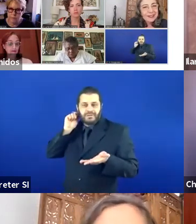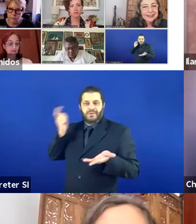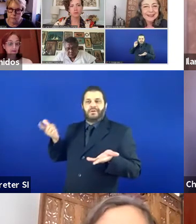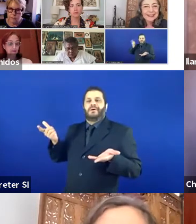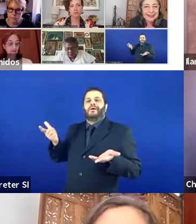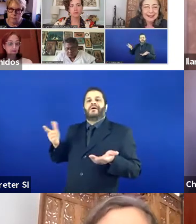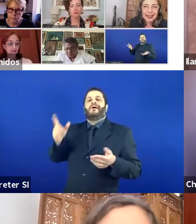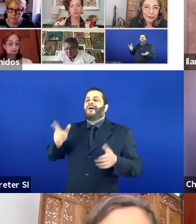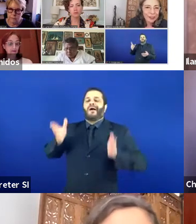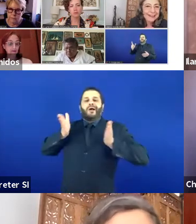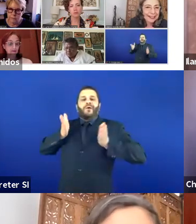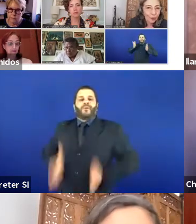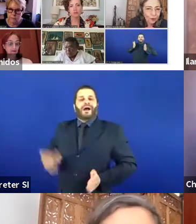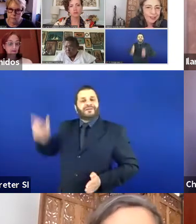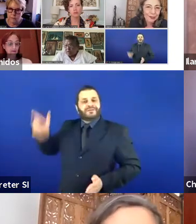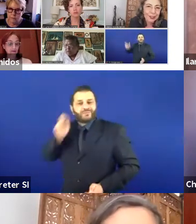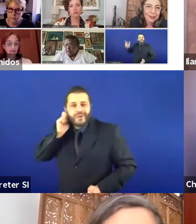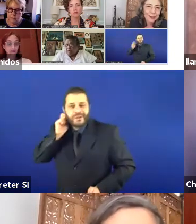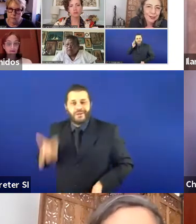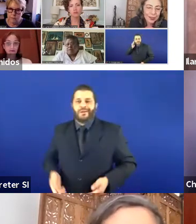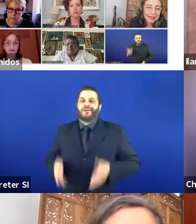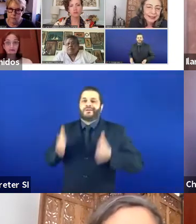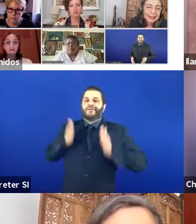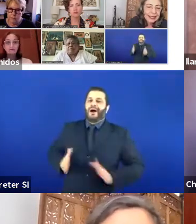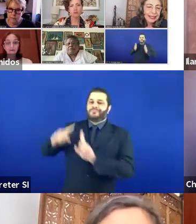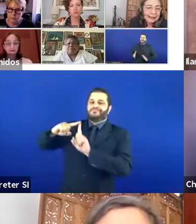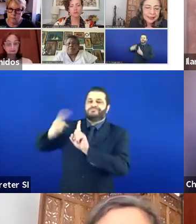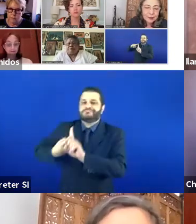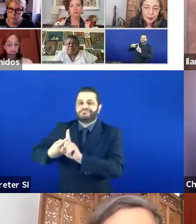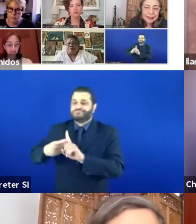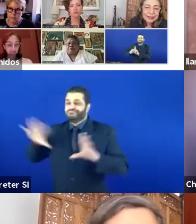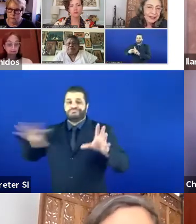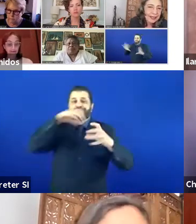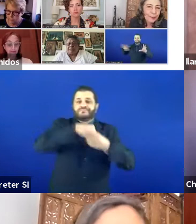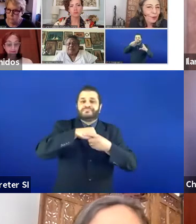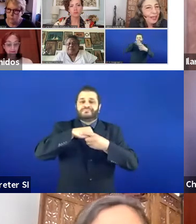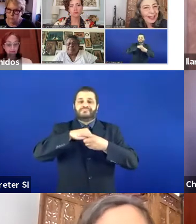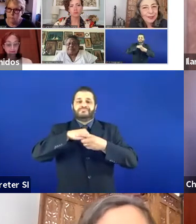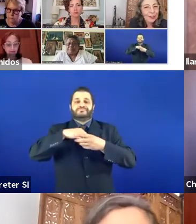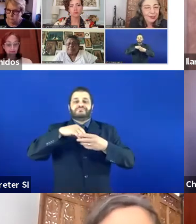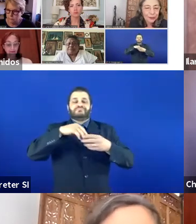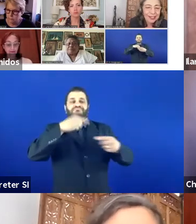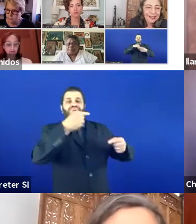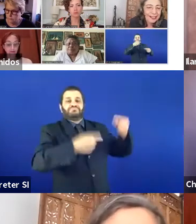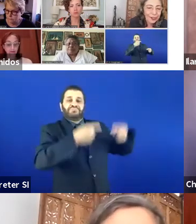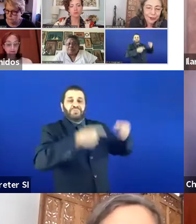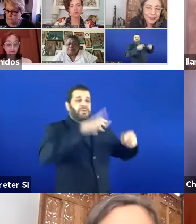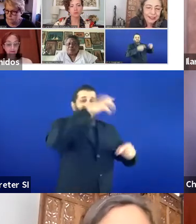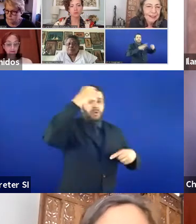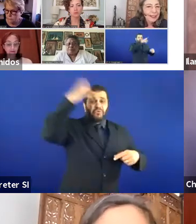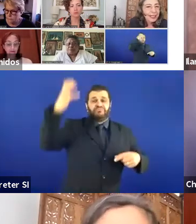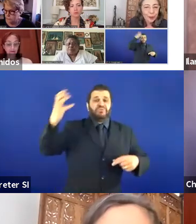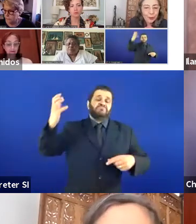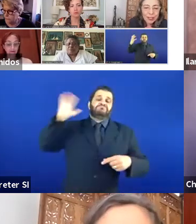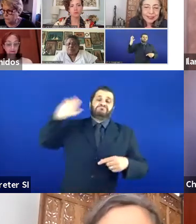de estas acciones en contra de los derechos de las mujeres están pues, apoyadas por instituciones religiosas